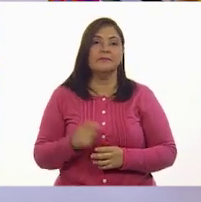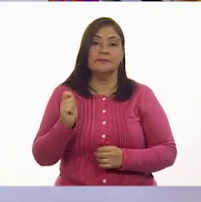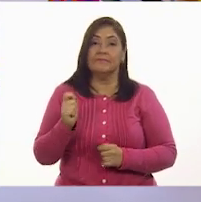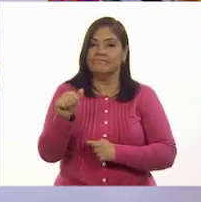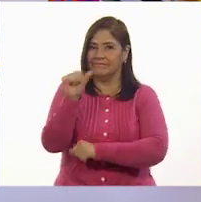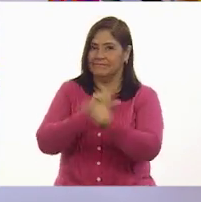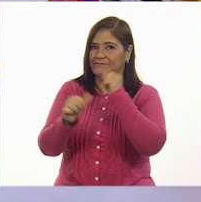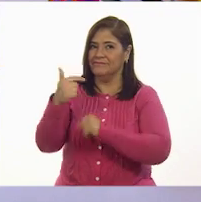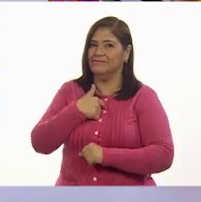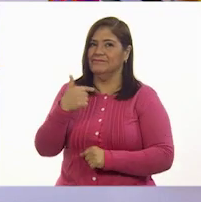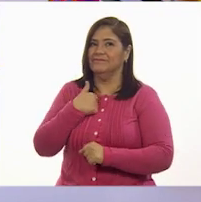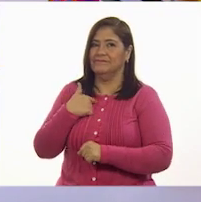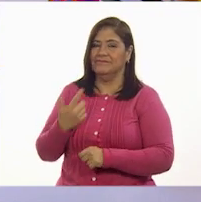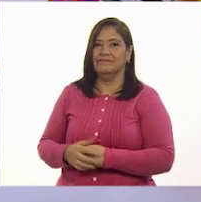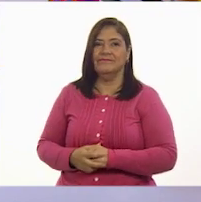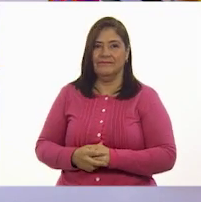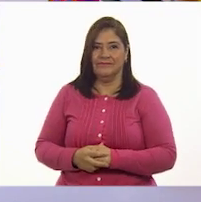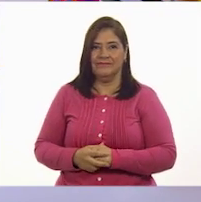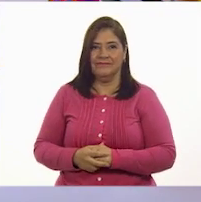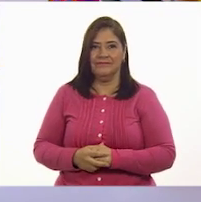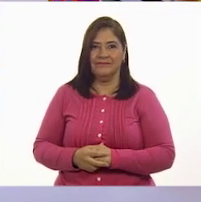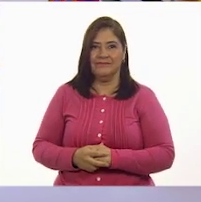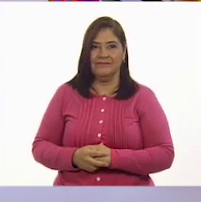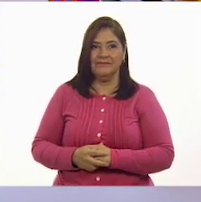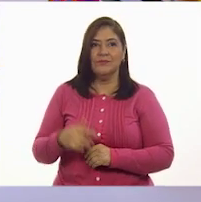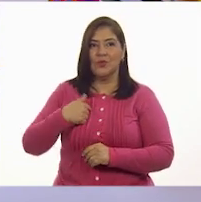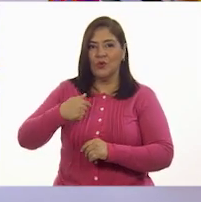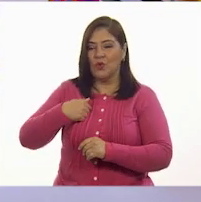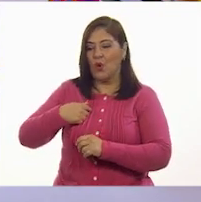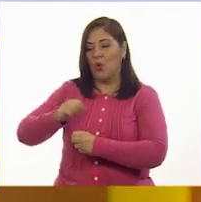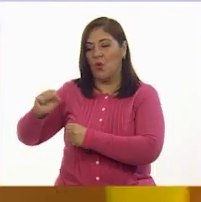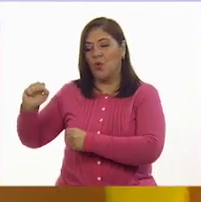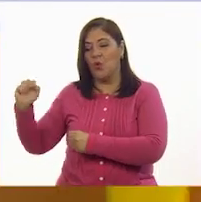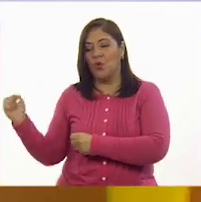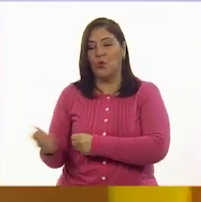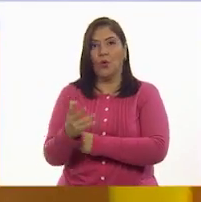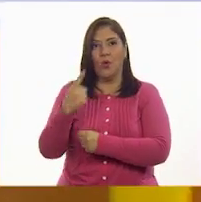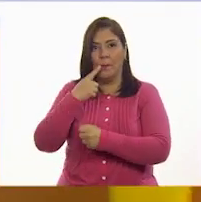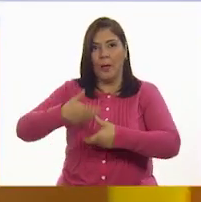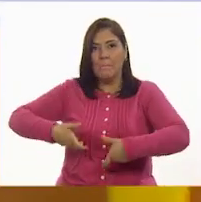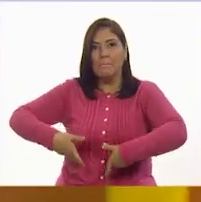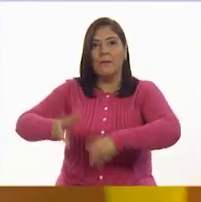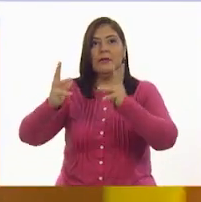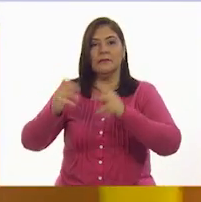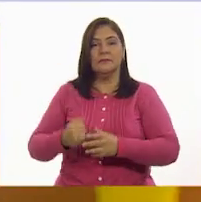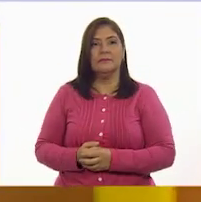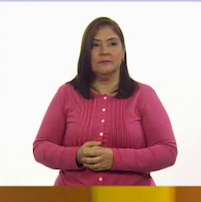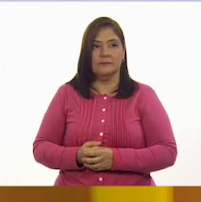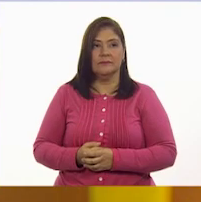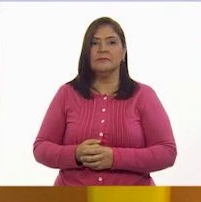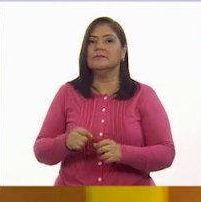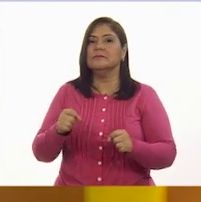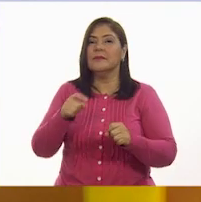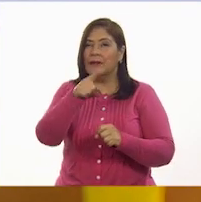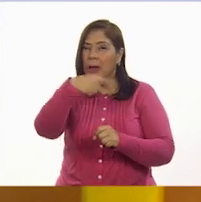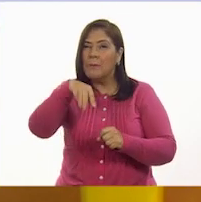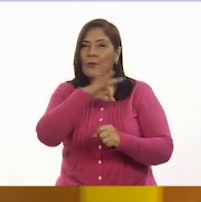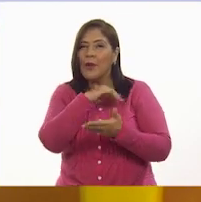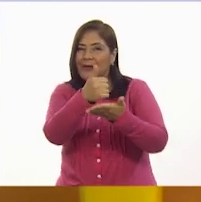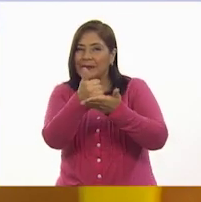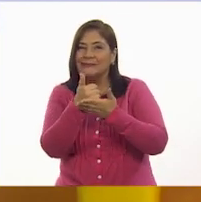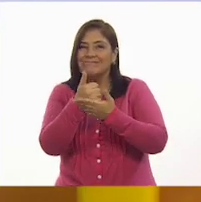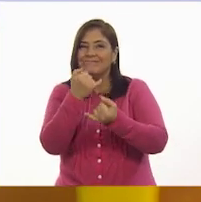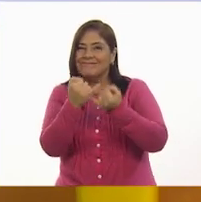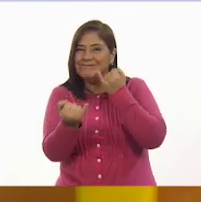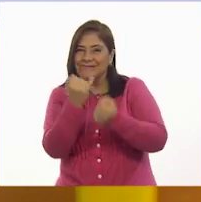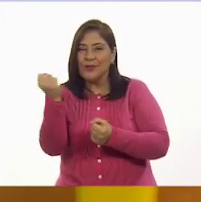mi turno. Voy a lanzar el dado. Ahora, de igual manera, toda su suerte para que yo pueda tener un